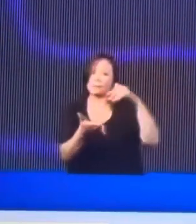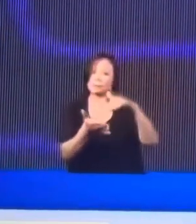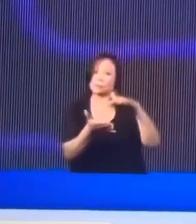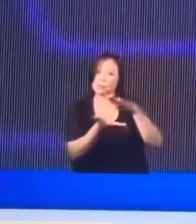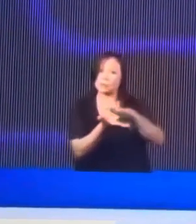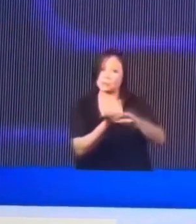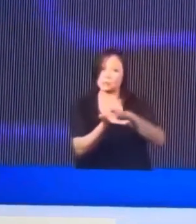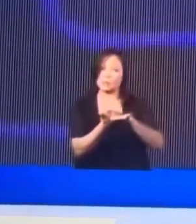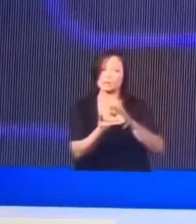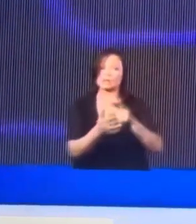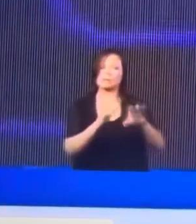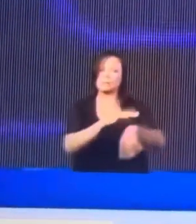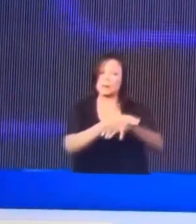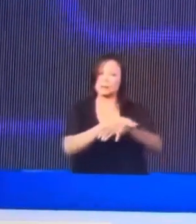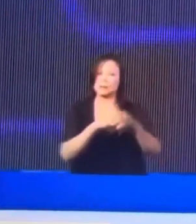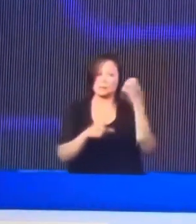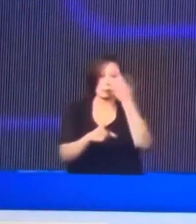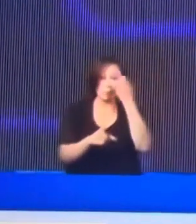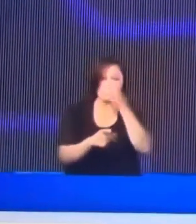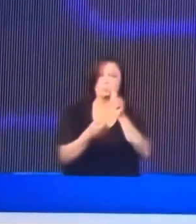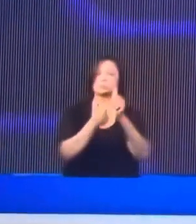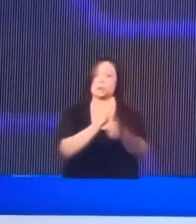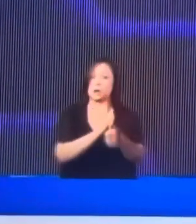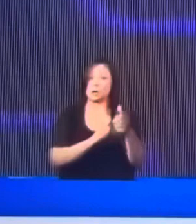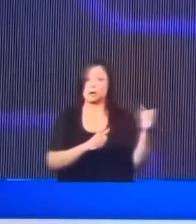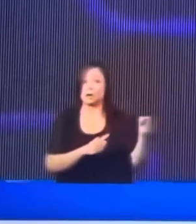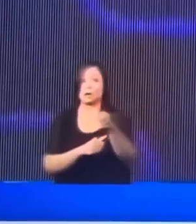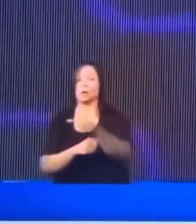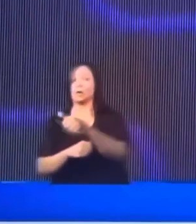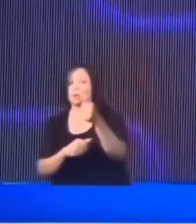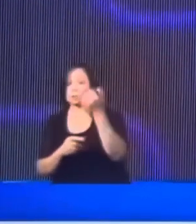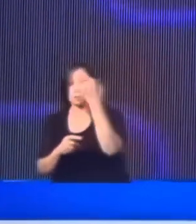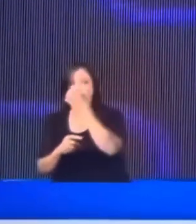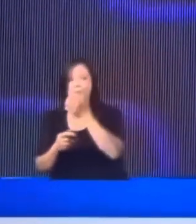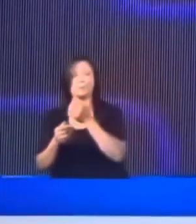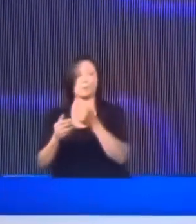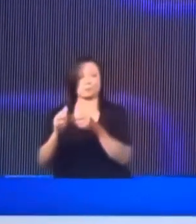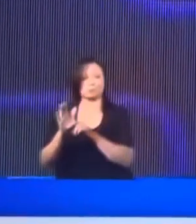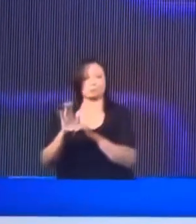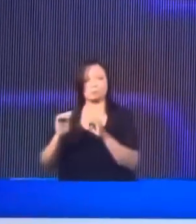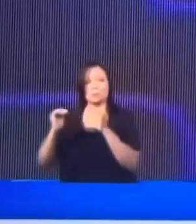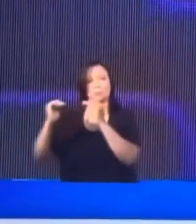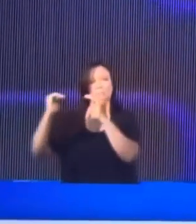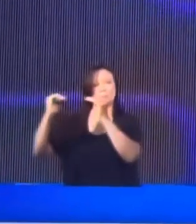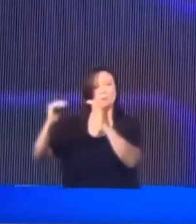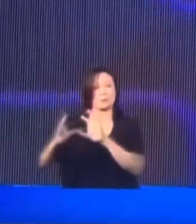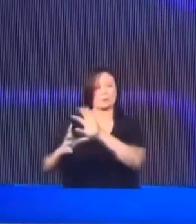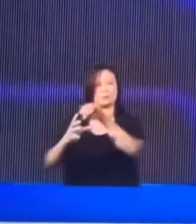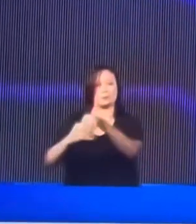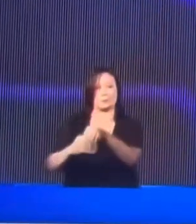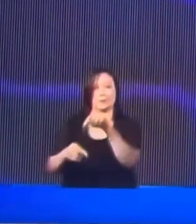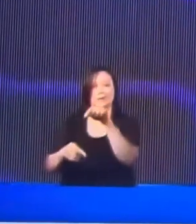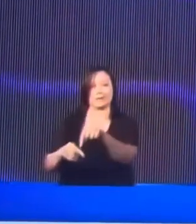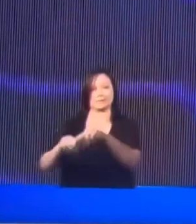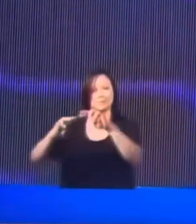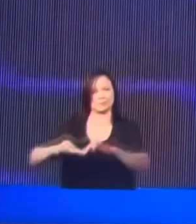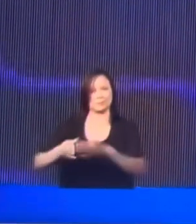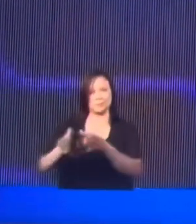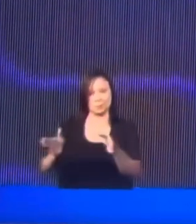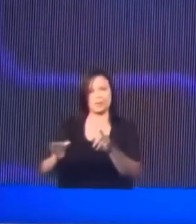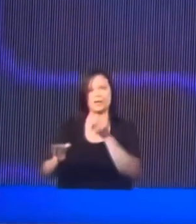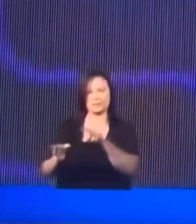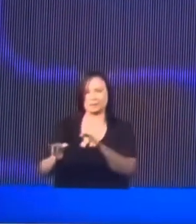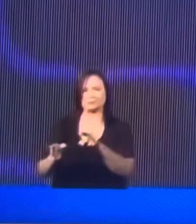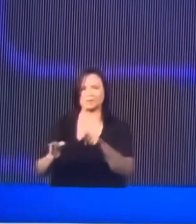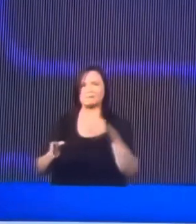No solamente eso, claro que sí, porque además está dejando claro Leonel Fernández que si él entiende que eso está bien así, así es que él quiere